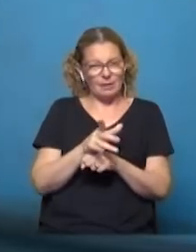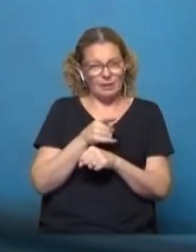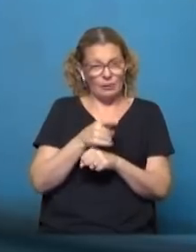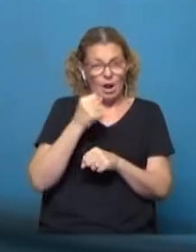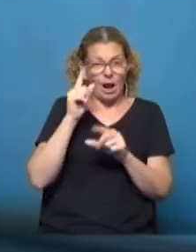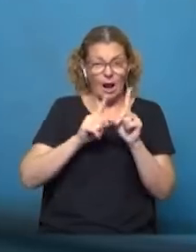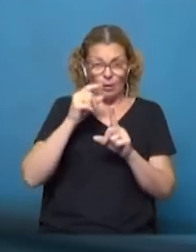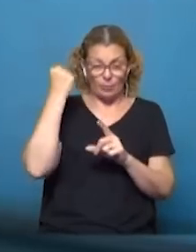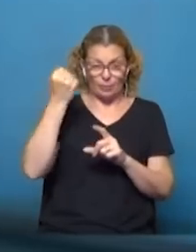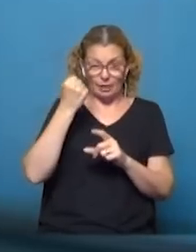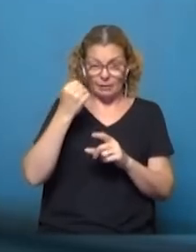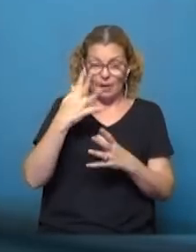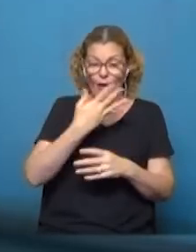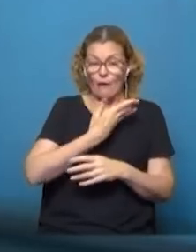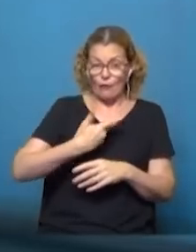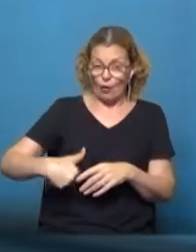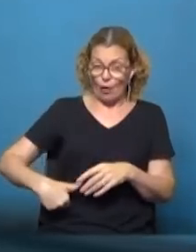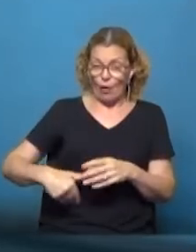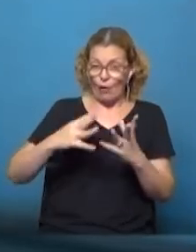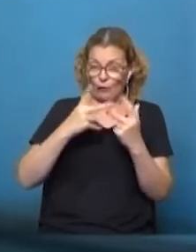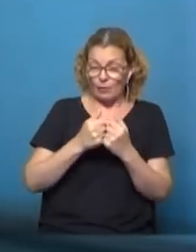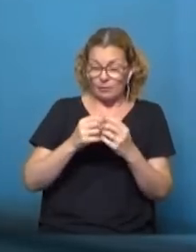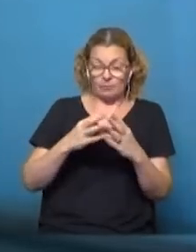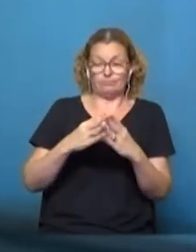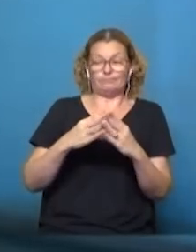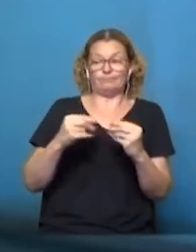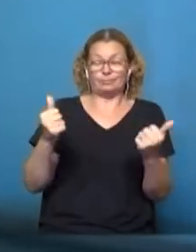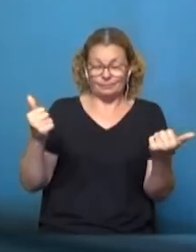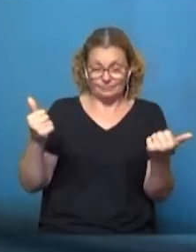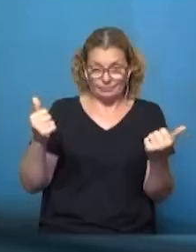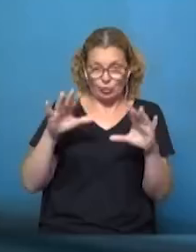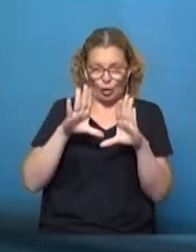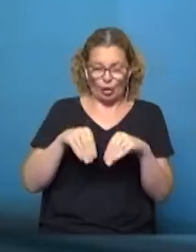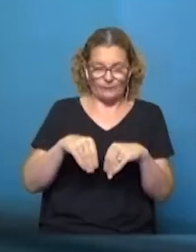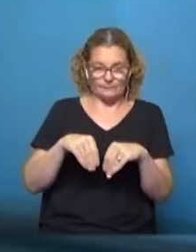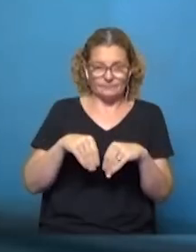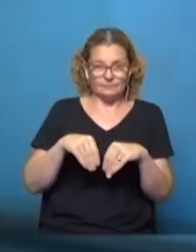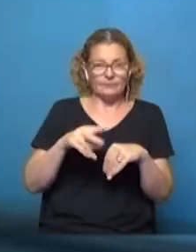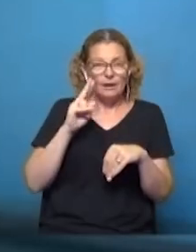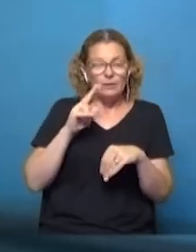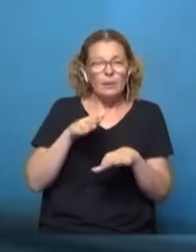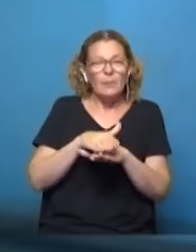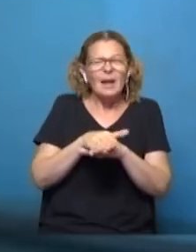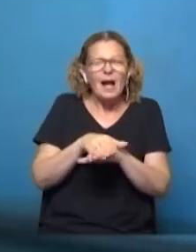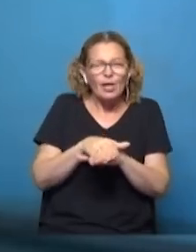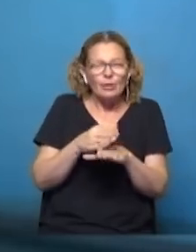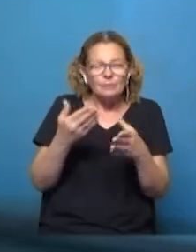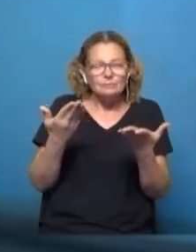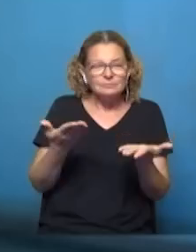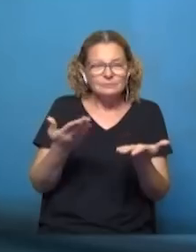una parte importante de su forma de gobernar se diluyó totalmente a ver sobre el pescado